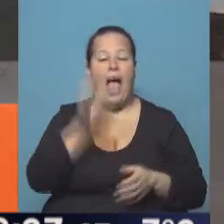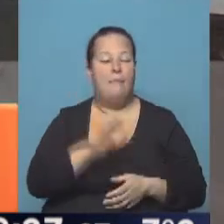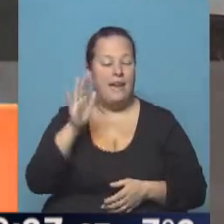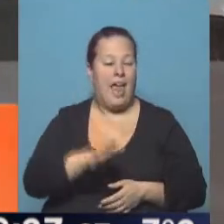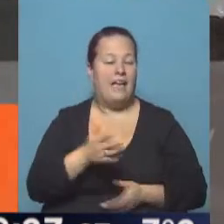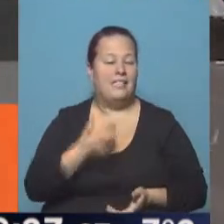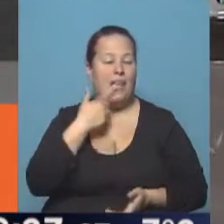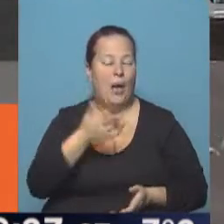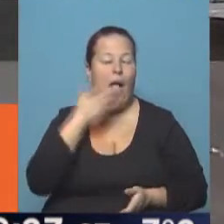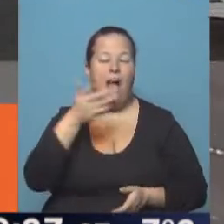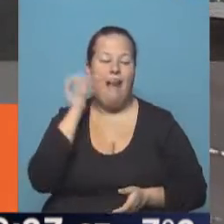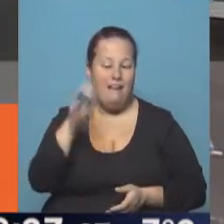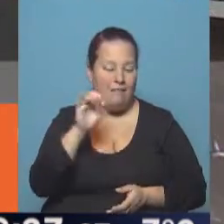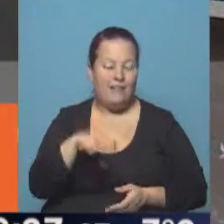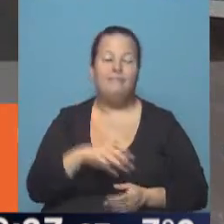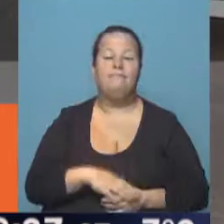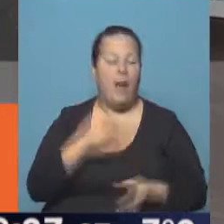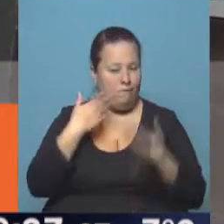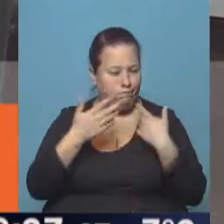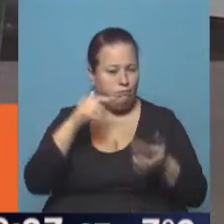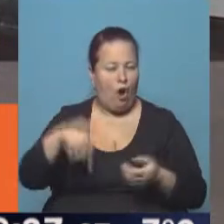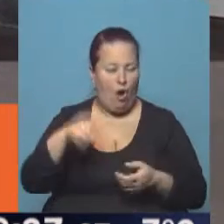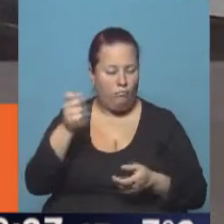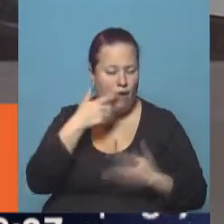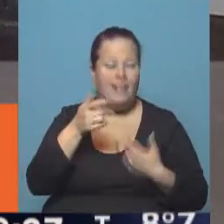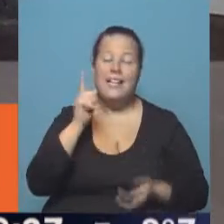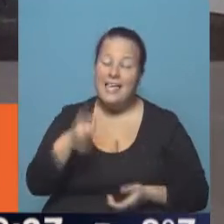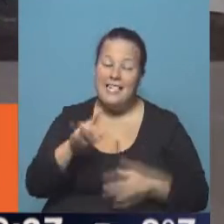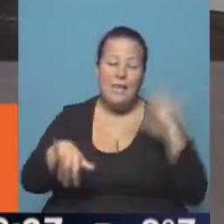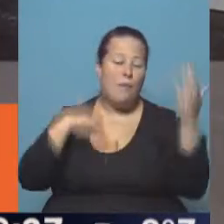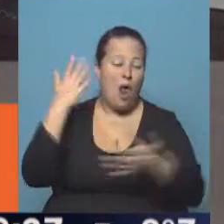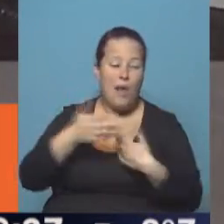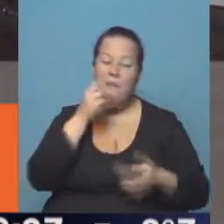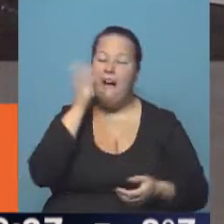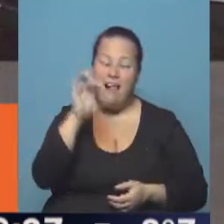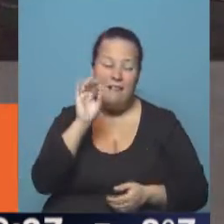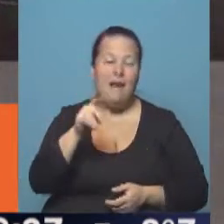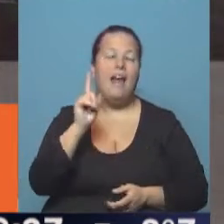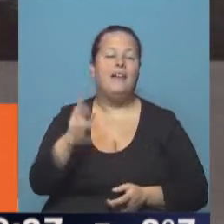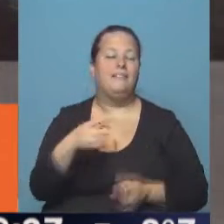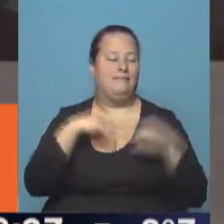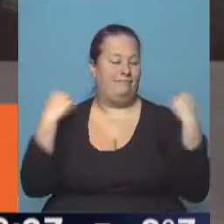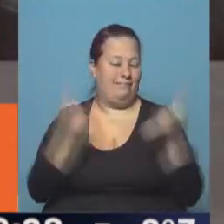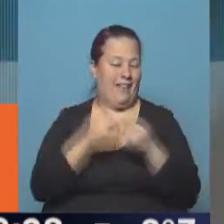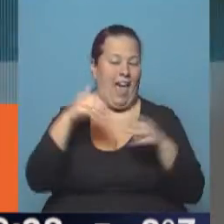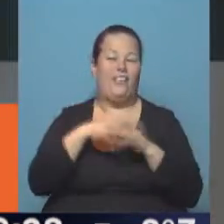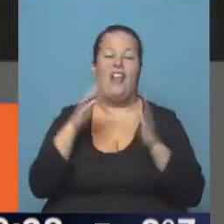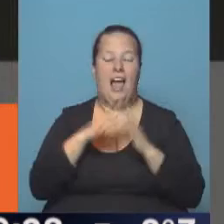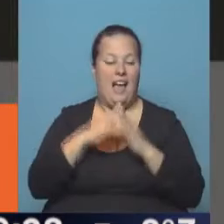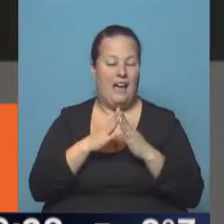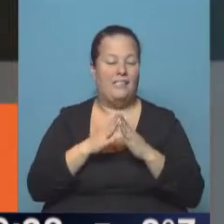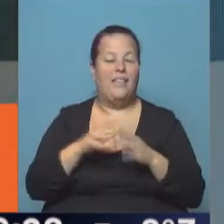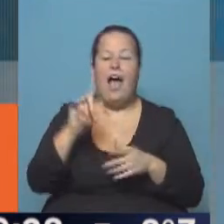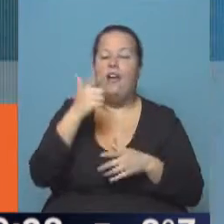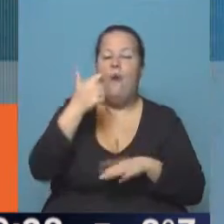de la violencia verbal. De eso hablamos, de hecho, en el día de hoy. Esa violencia verbal que se comete dentro de las 4 4 paredes, donde no hay